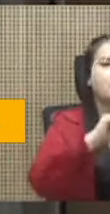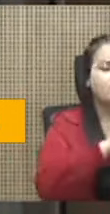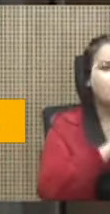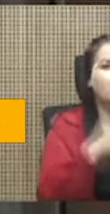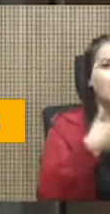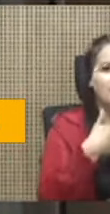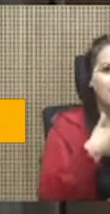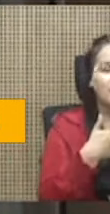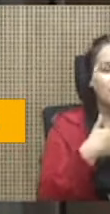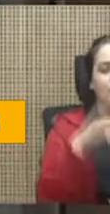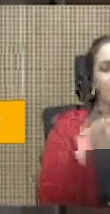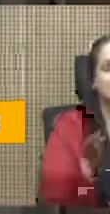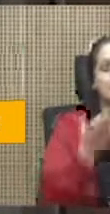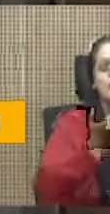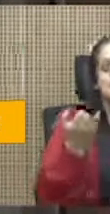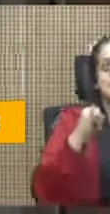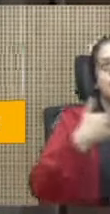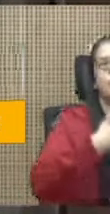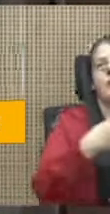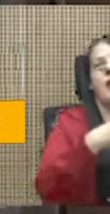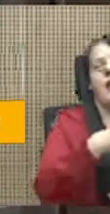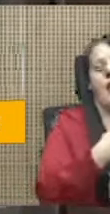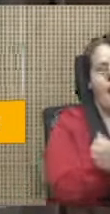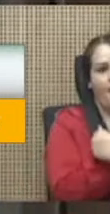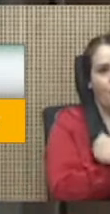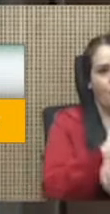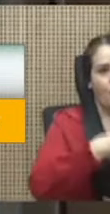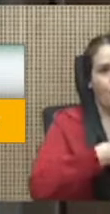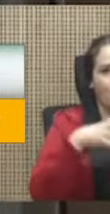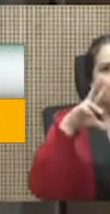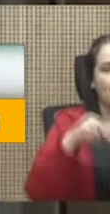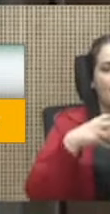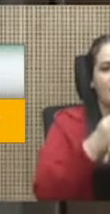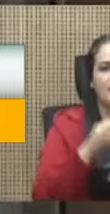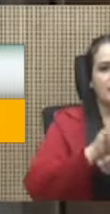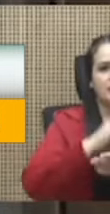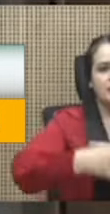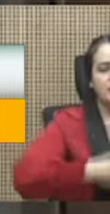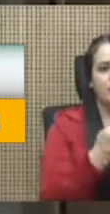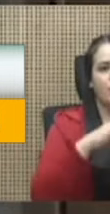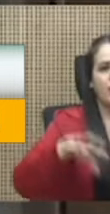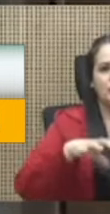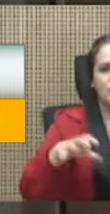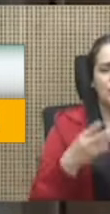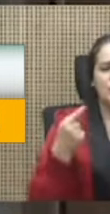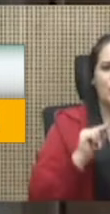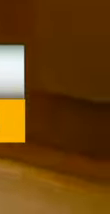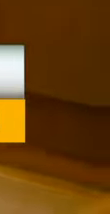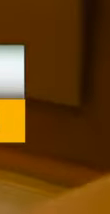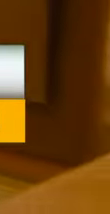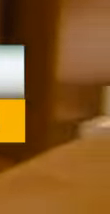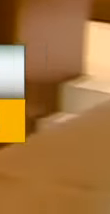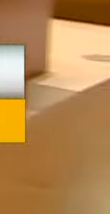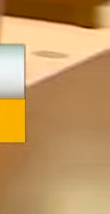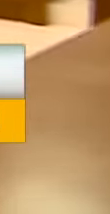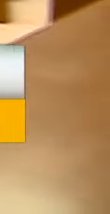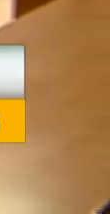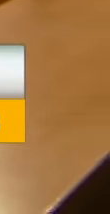creo que si uno tuviera amor propio no haría ese tipo de acciones. Y sobre todo duele más cuando uno ve el contraste